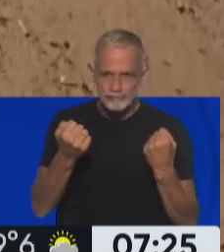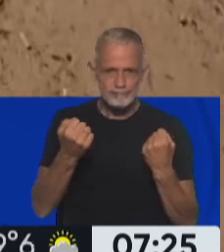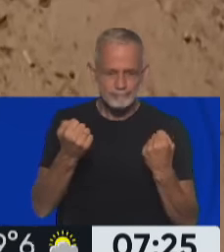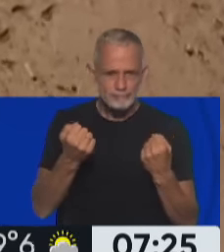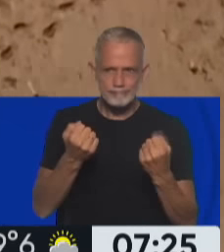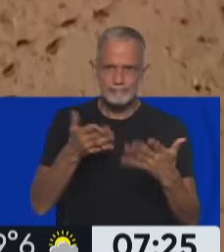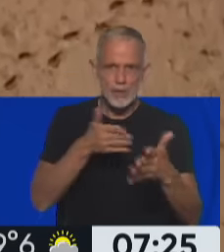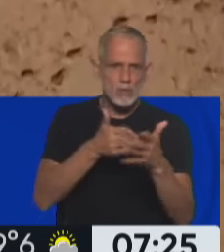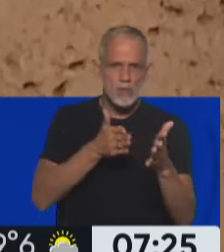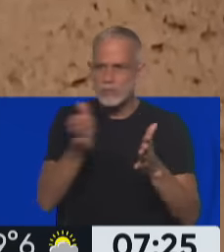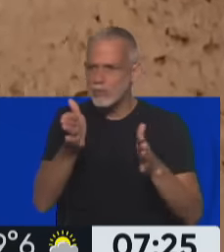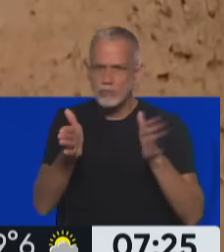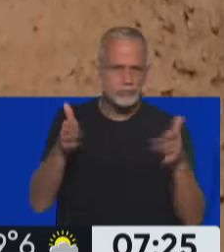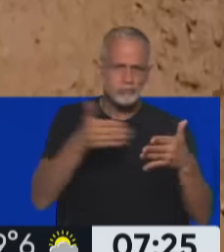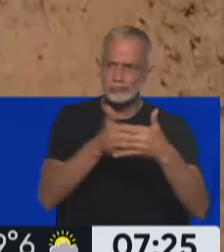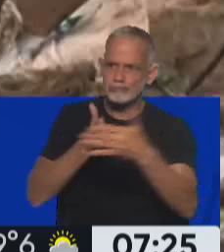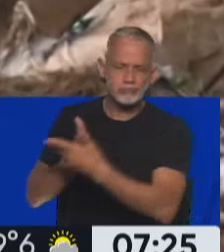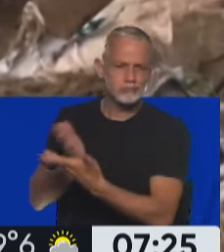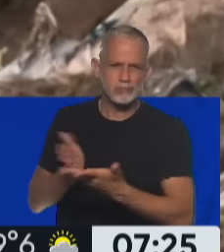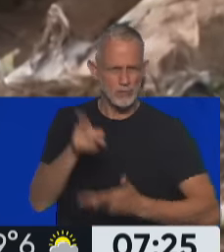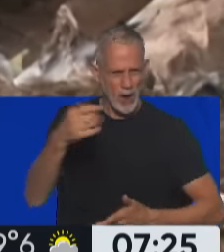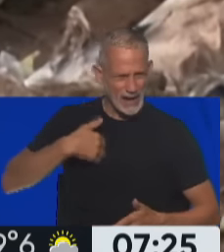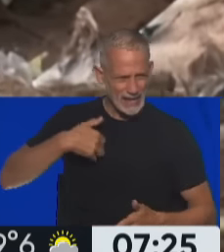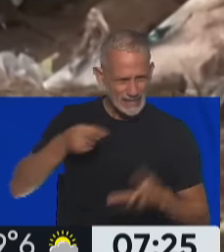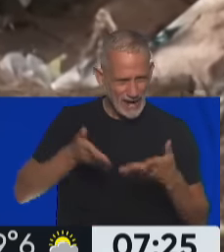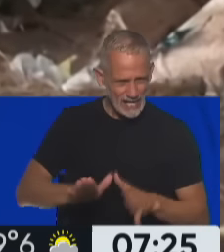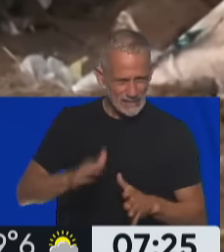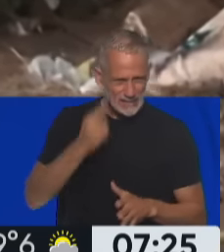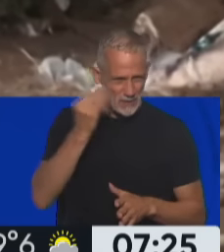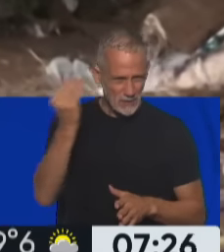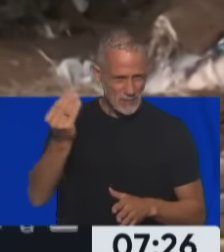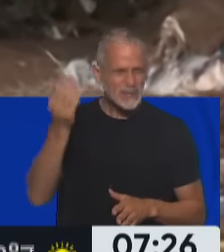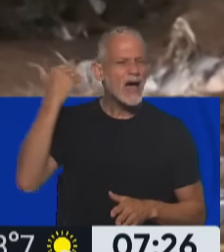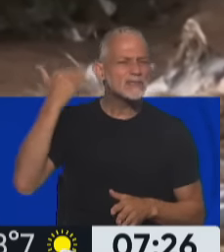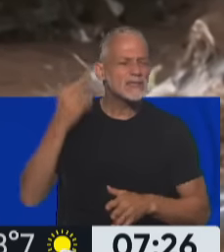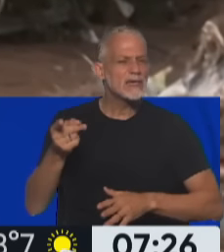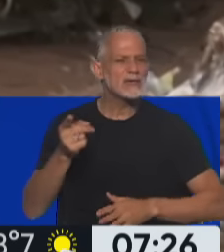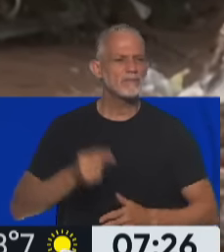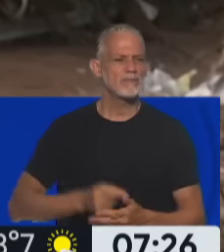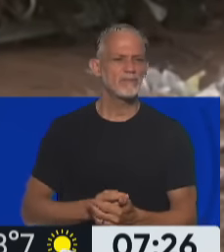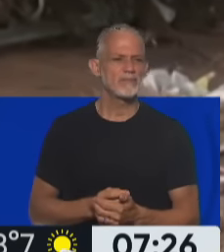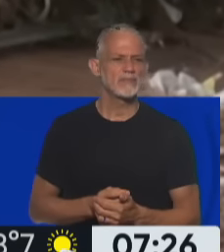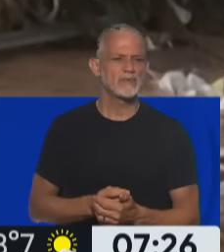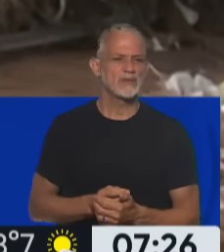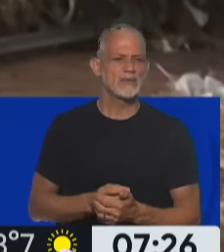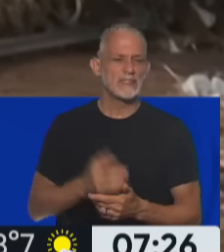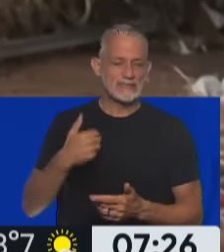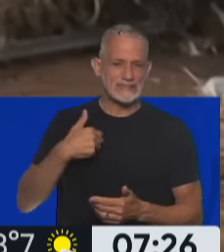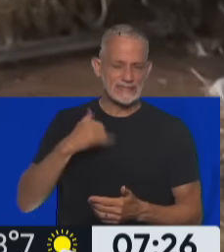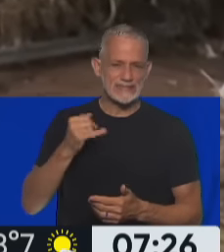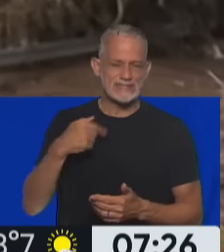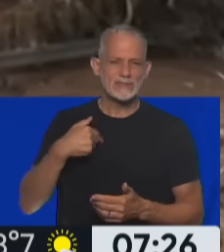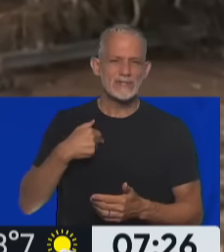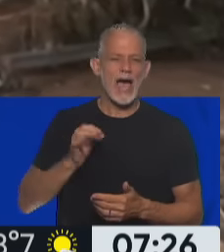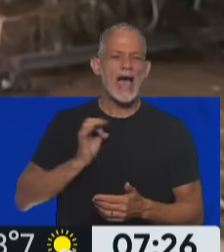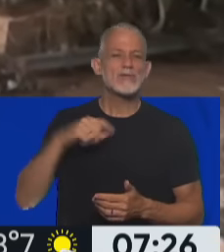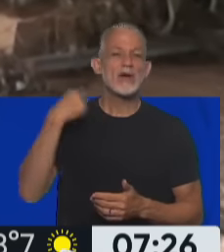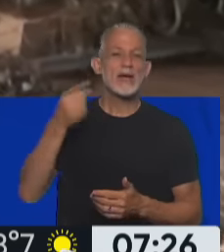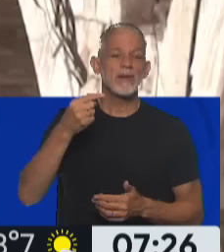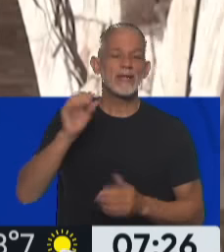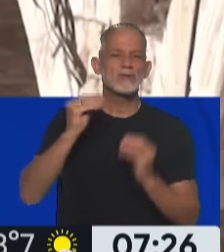claro. Ailén, sos argentina, residente en Valencia desde hace cuánto tiempo? Sí, el año que viene serán